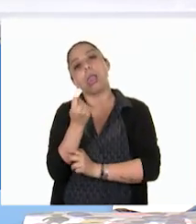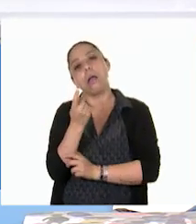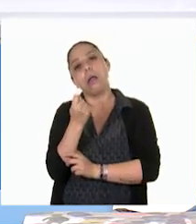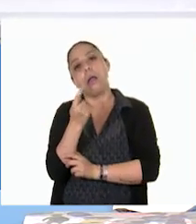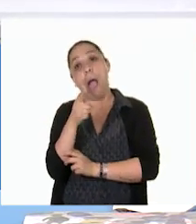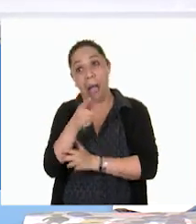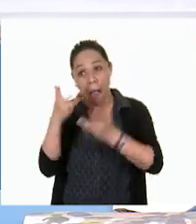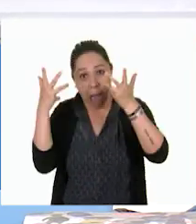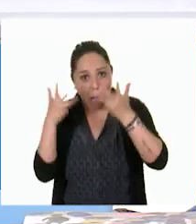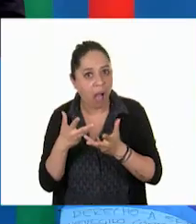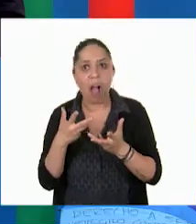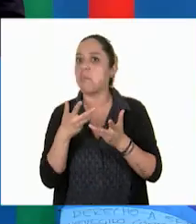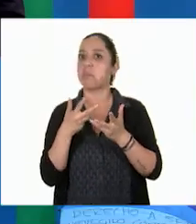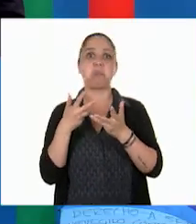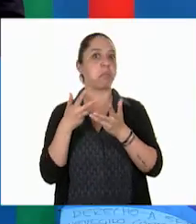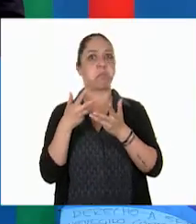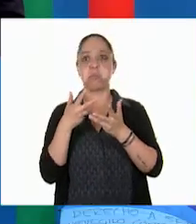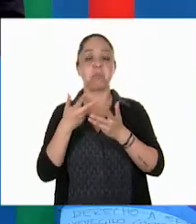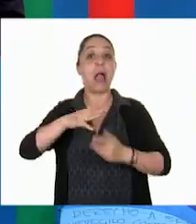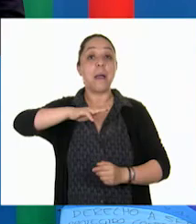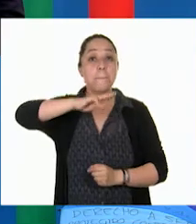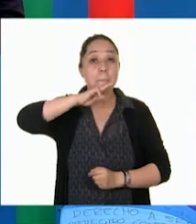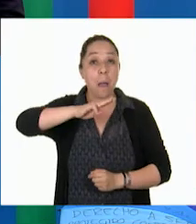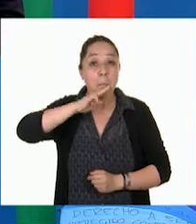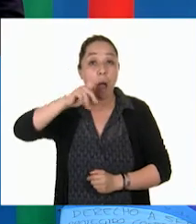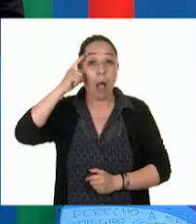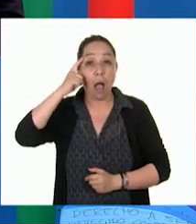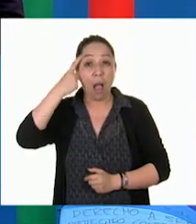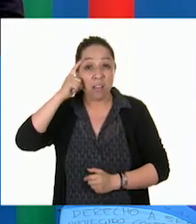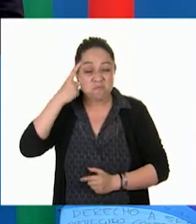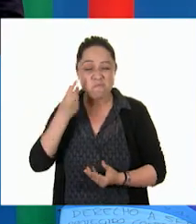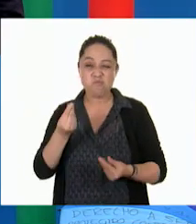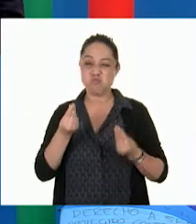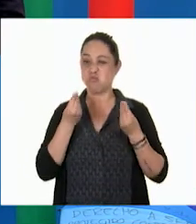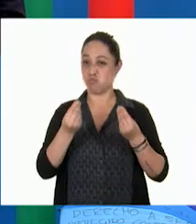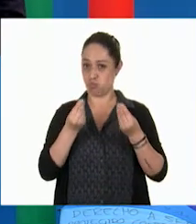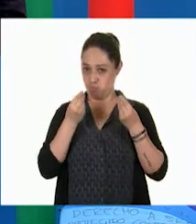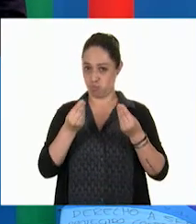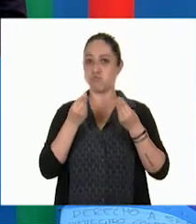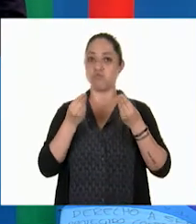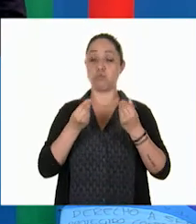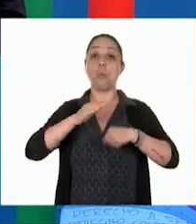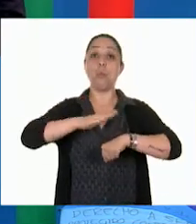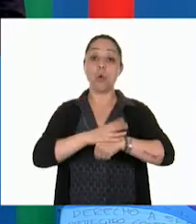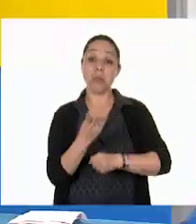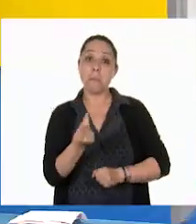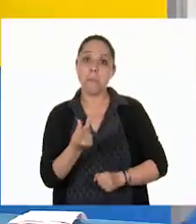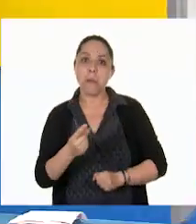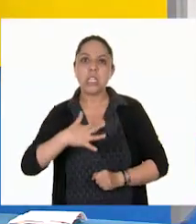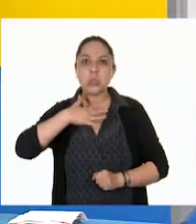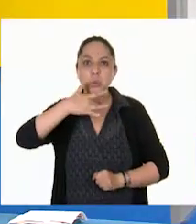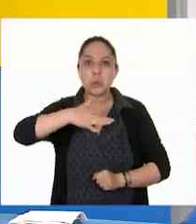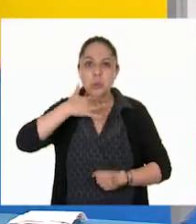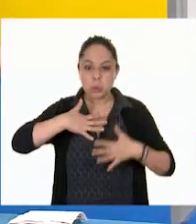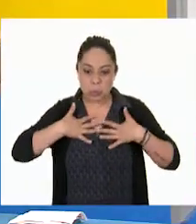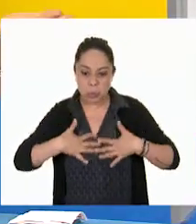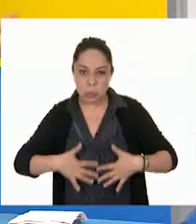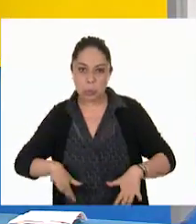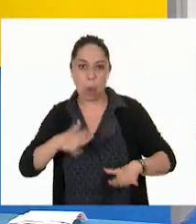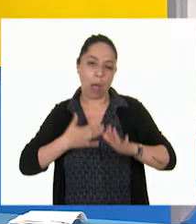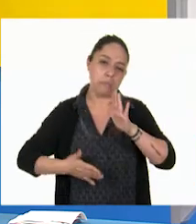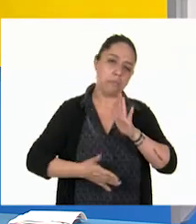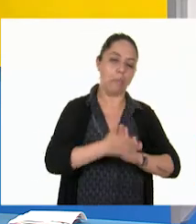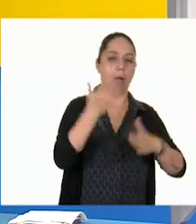tocaba. ¡Ay! Su mamá se enojó muchísimo porque el perro estaba muy sucio cuando regresó del